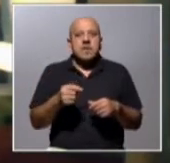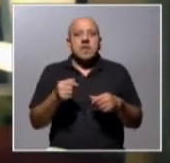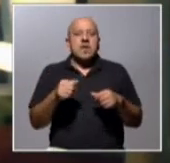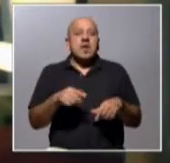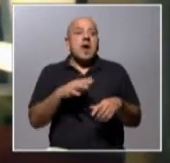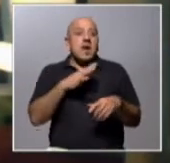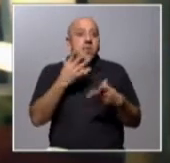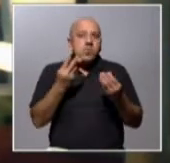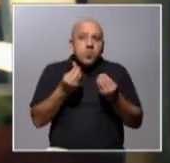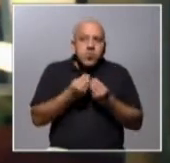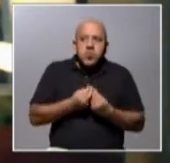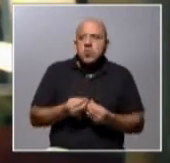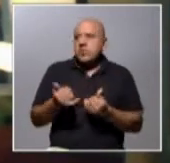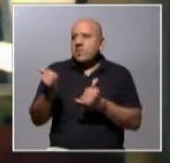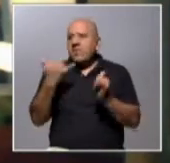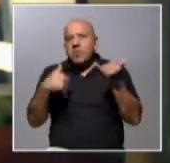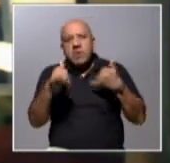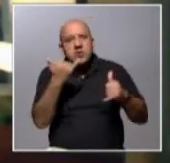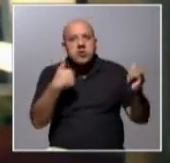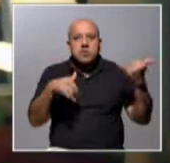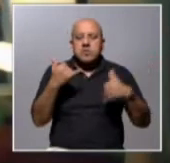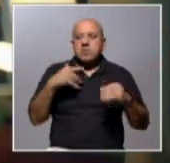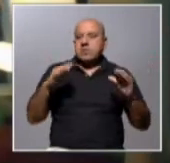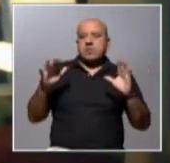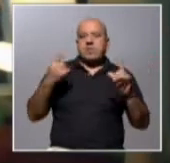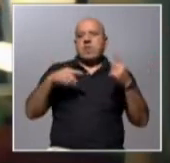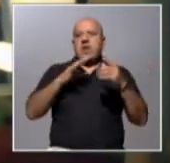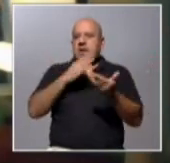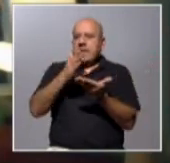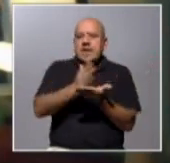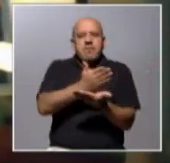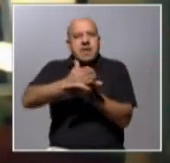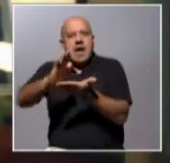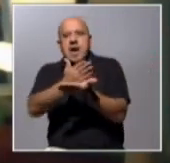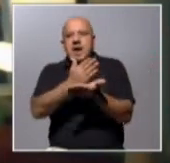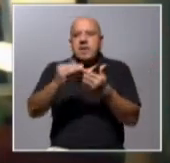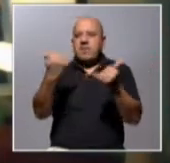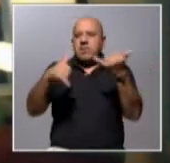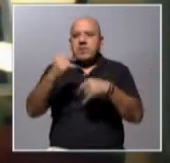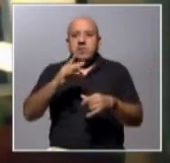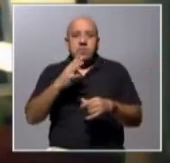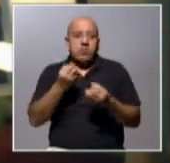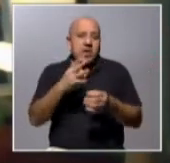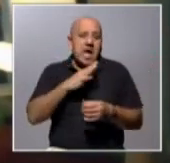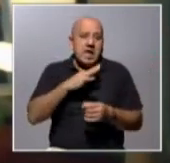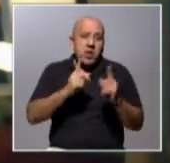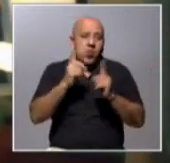que es mucha, y que tenemos que aprender realmente a discernir, la que nos sirve, la que es buena información y la que